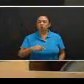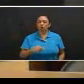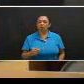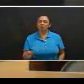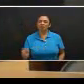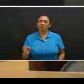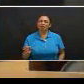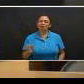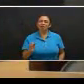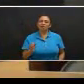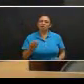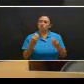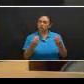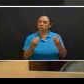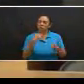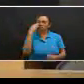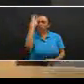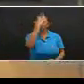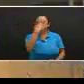miras.